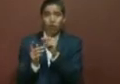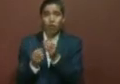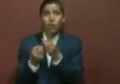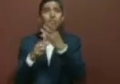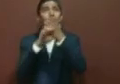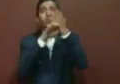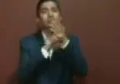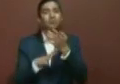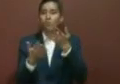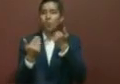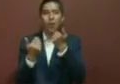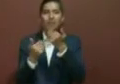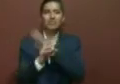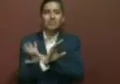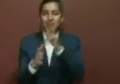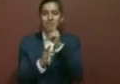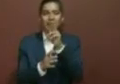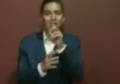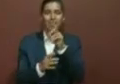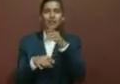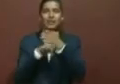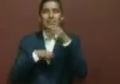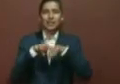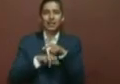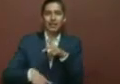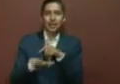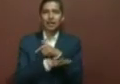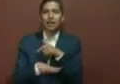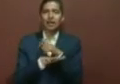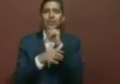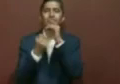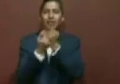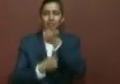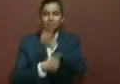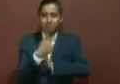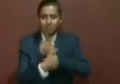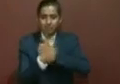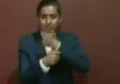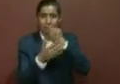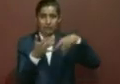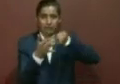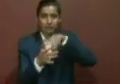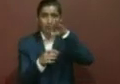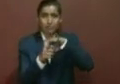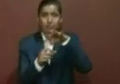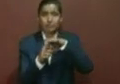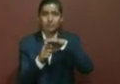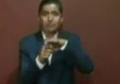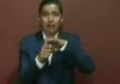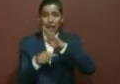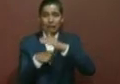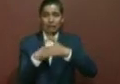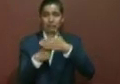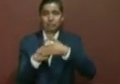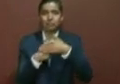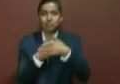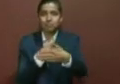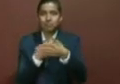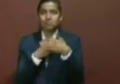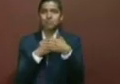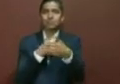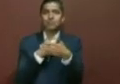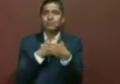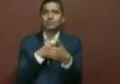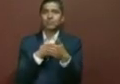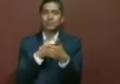registro a nivel estatal. La competencia electoral pues prácticamente se adelanta la del